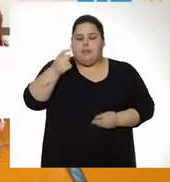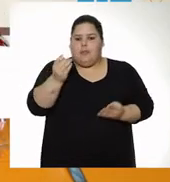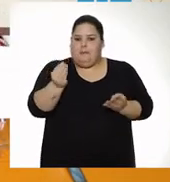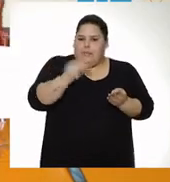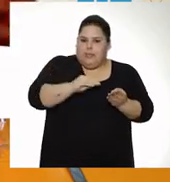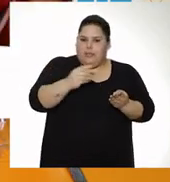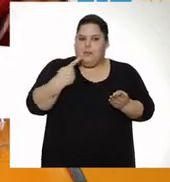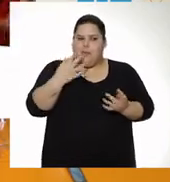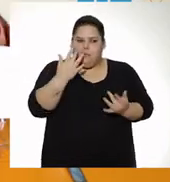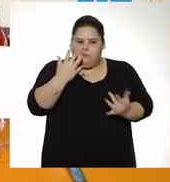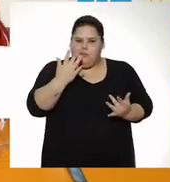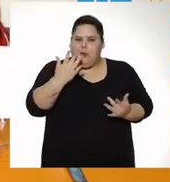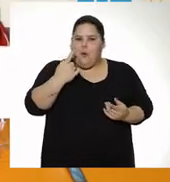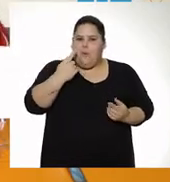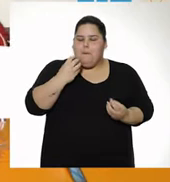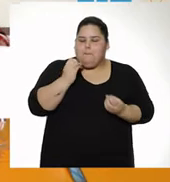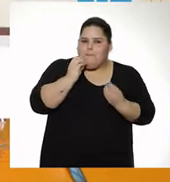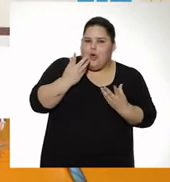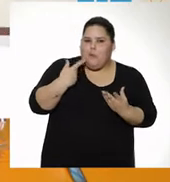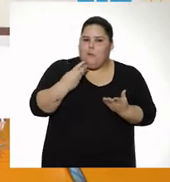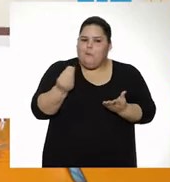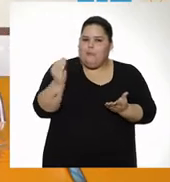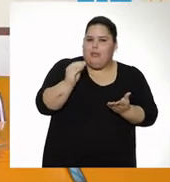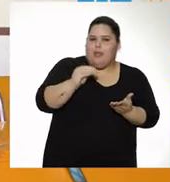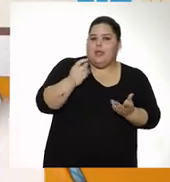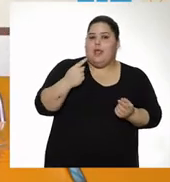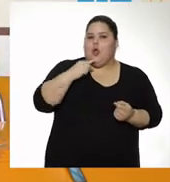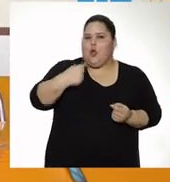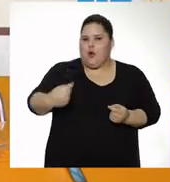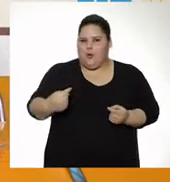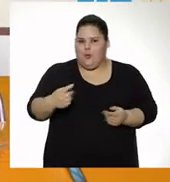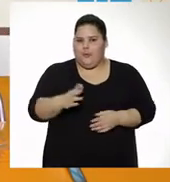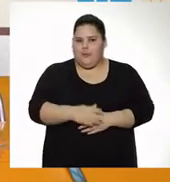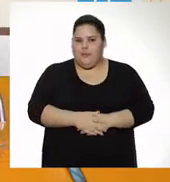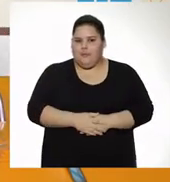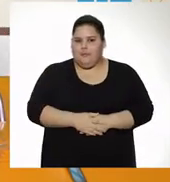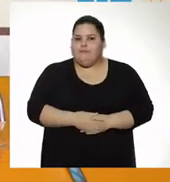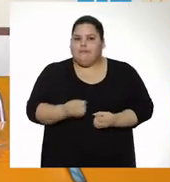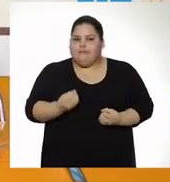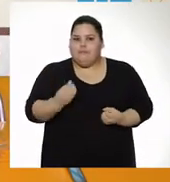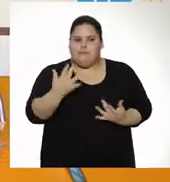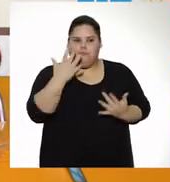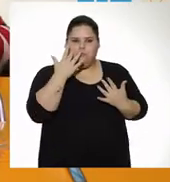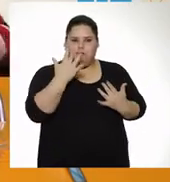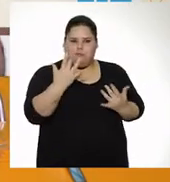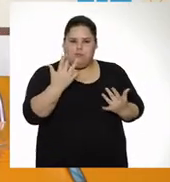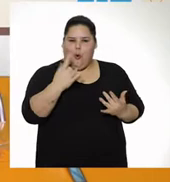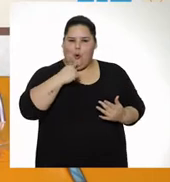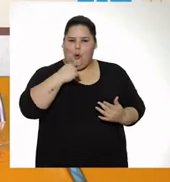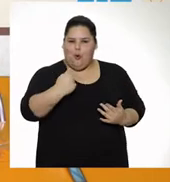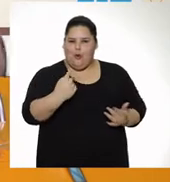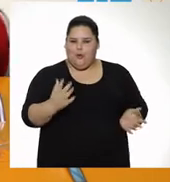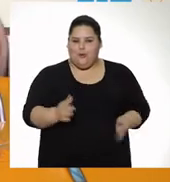podemos además untar con un poquitito de colorante para que aparezca ese color tan esperado. Y